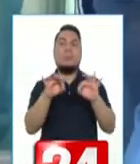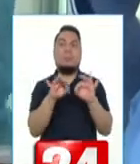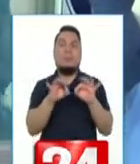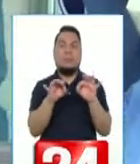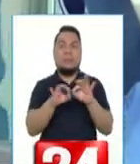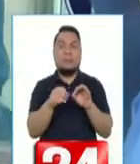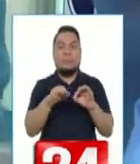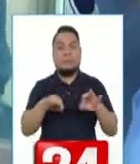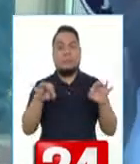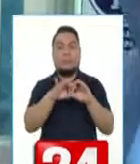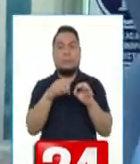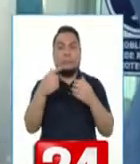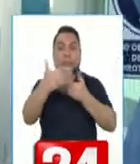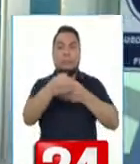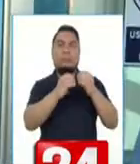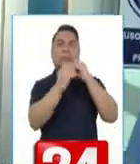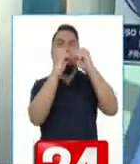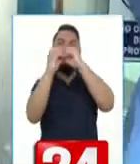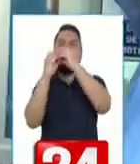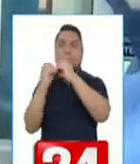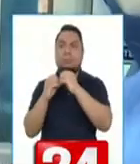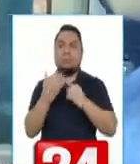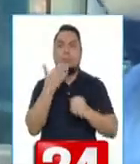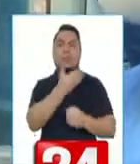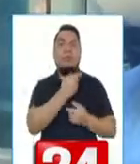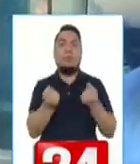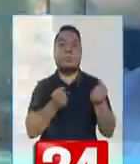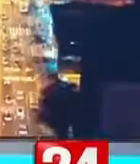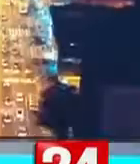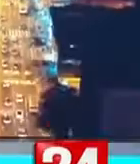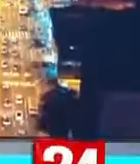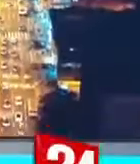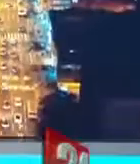el laboratorio de diagnóstico de pruebas moleculares. En otro tema.